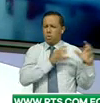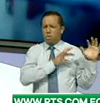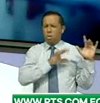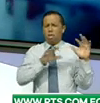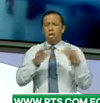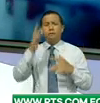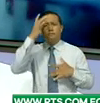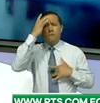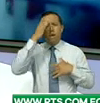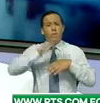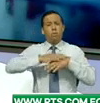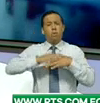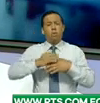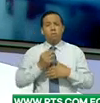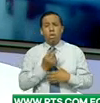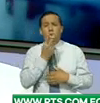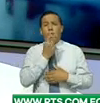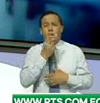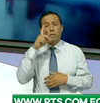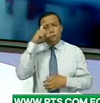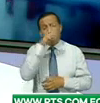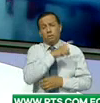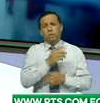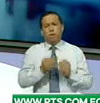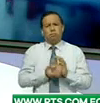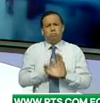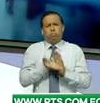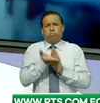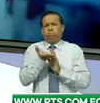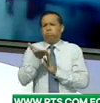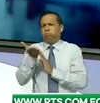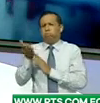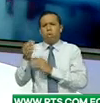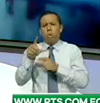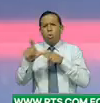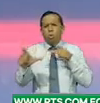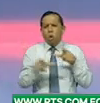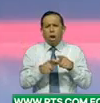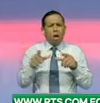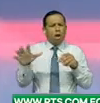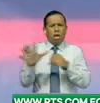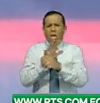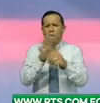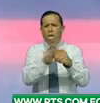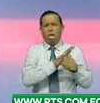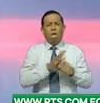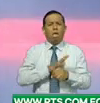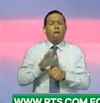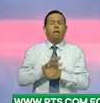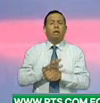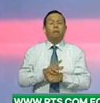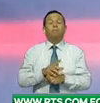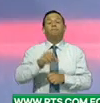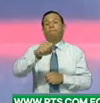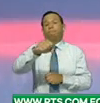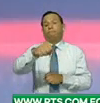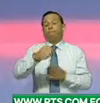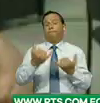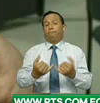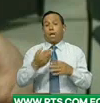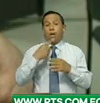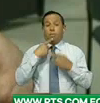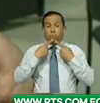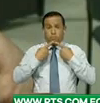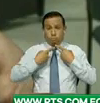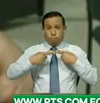respiratorios es elevada y las unidades de cuidados intensivos están llenas. Así es, fue mediante este documento